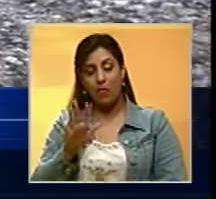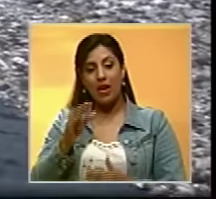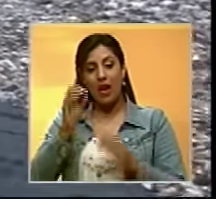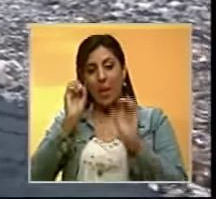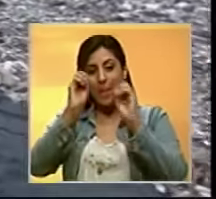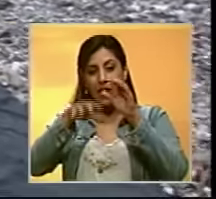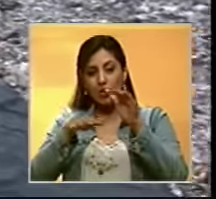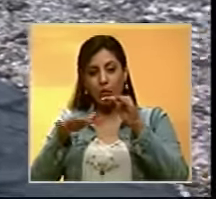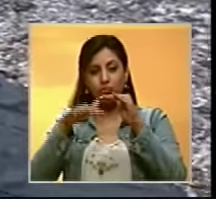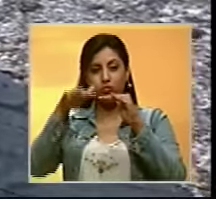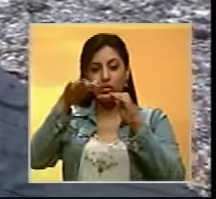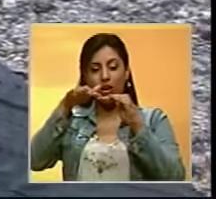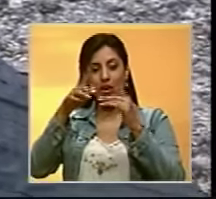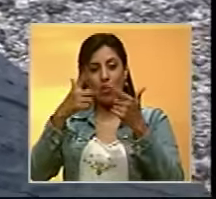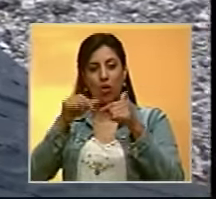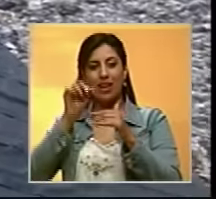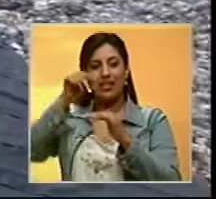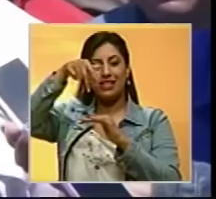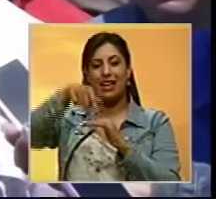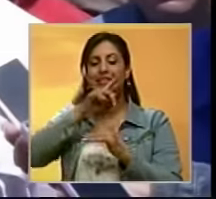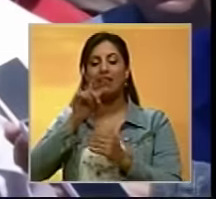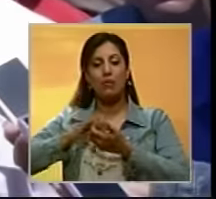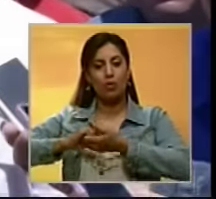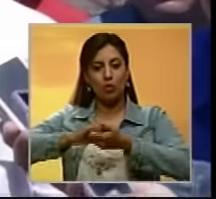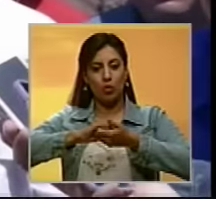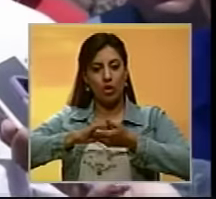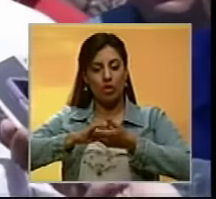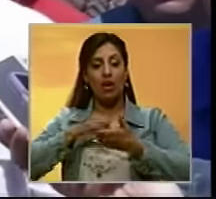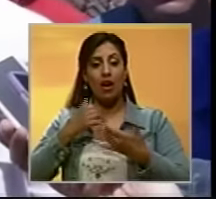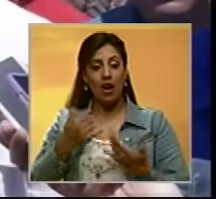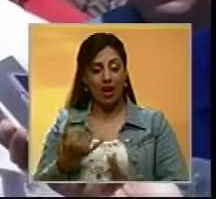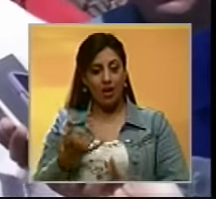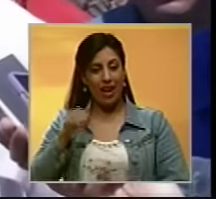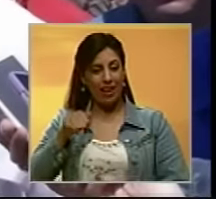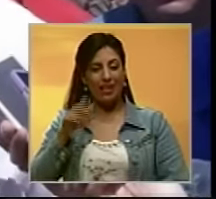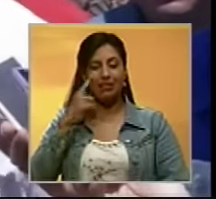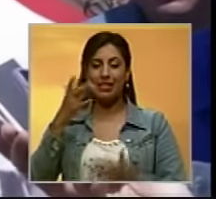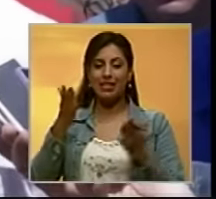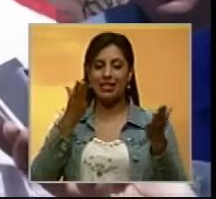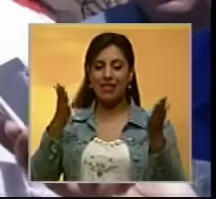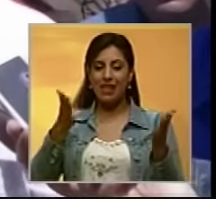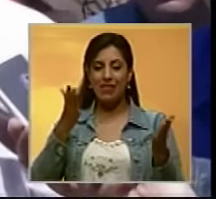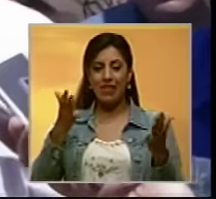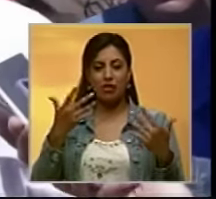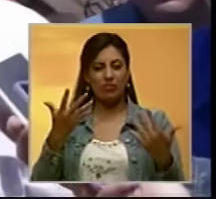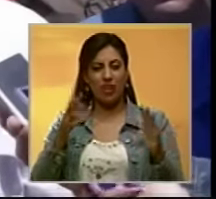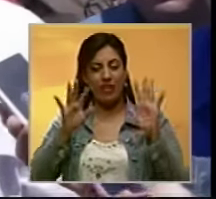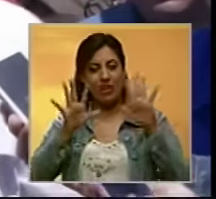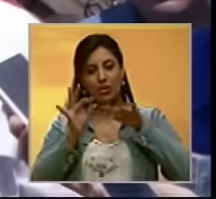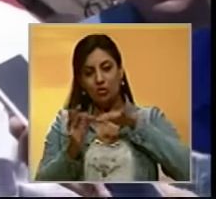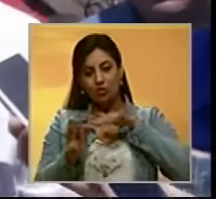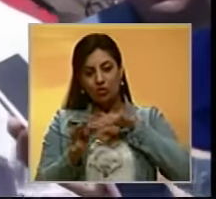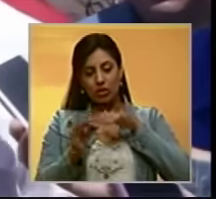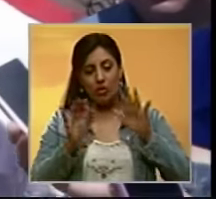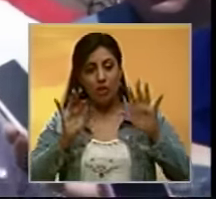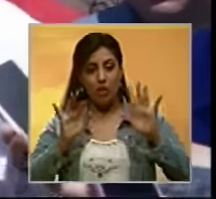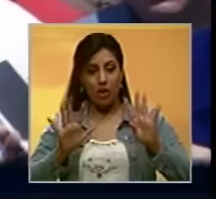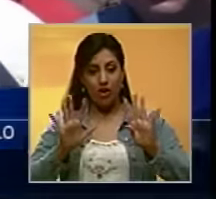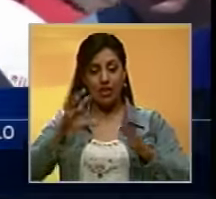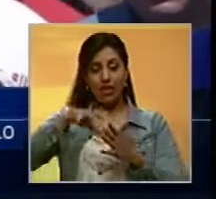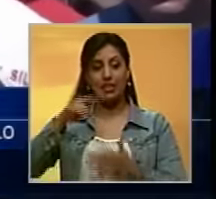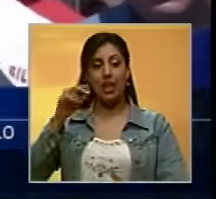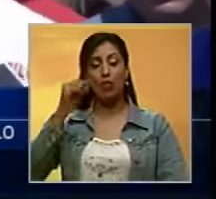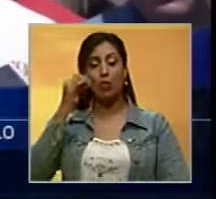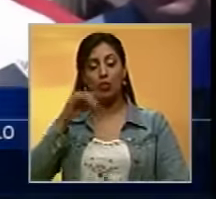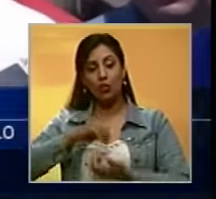relleno sanitario del salto acá en el estado Trujillo ello para dar servicio a 10 municipios nueve del estado de Trujillo